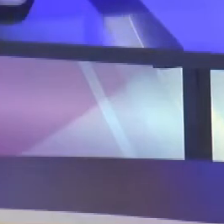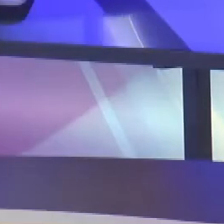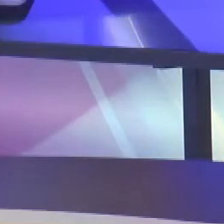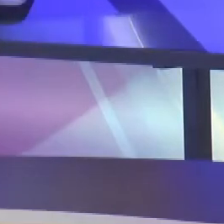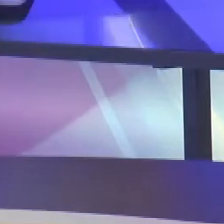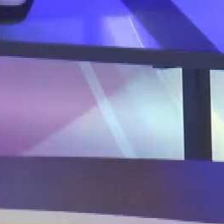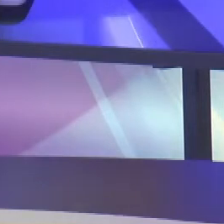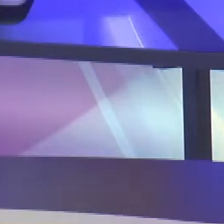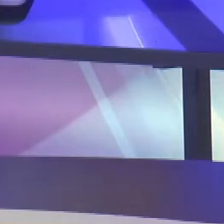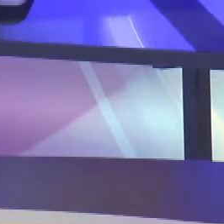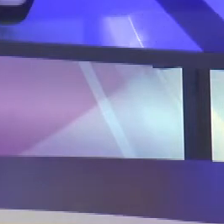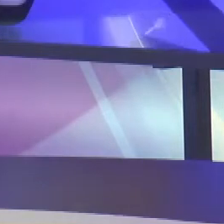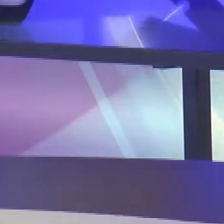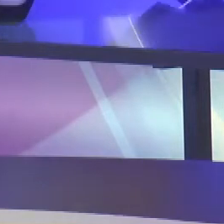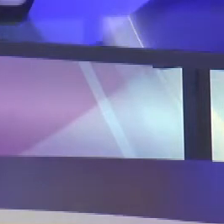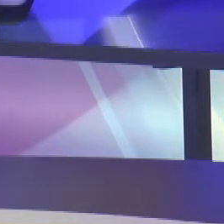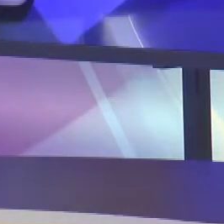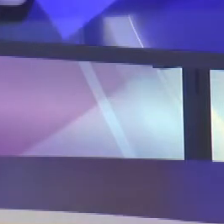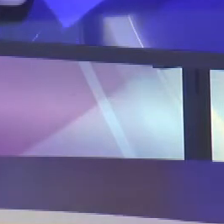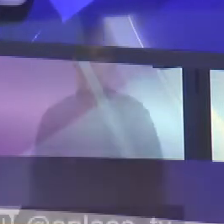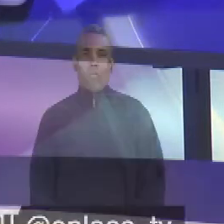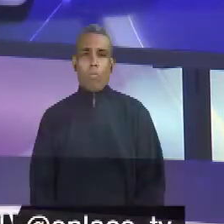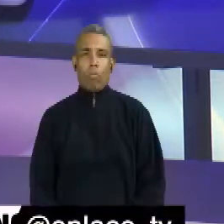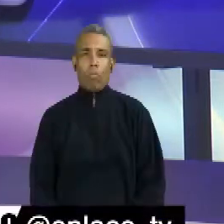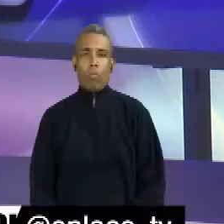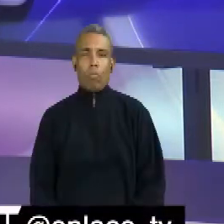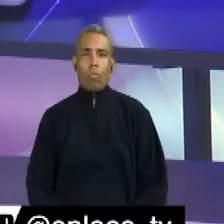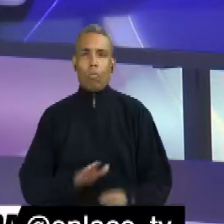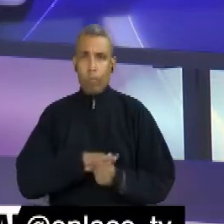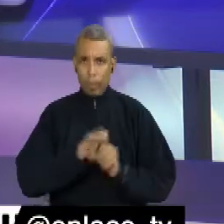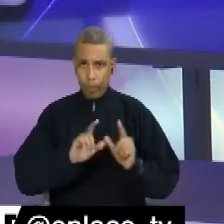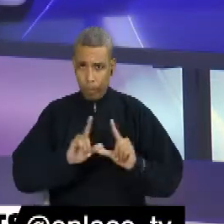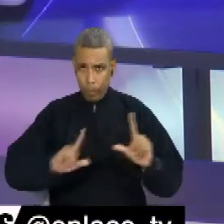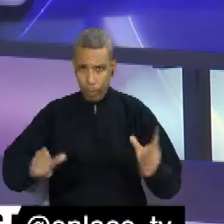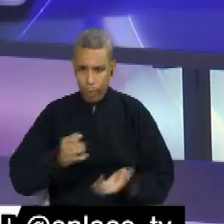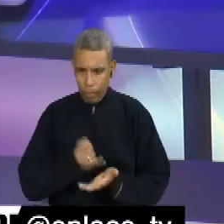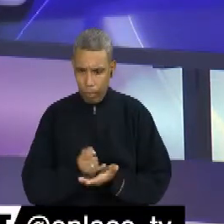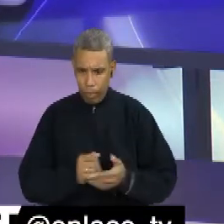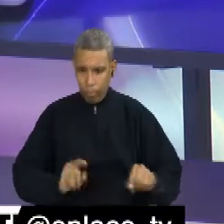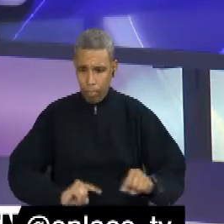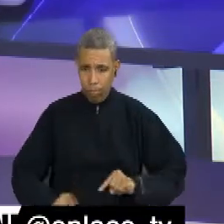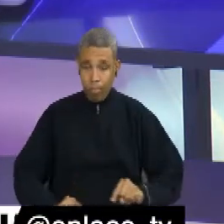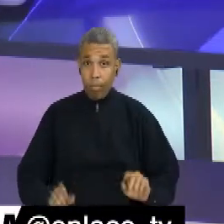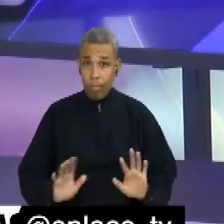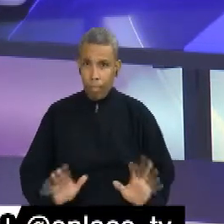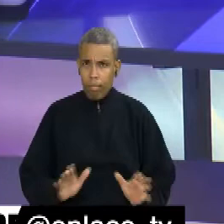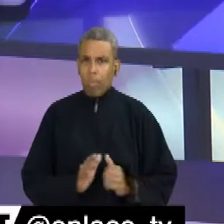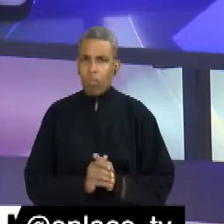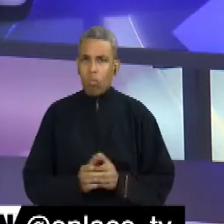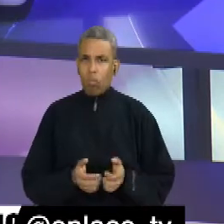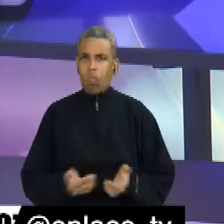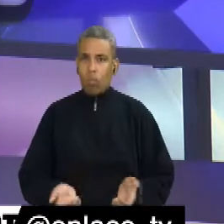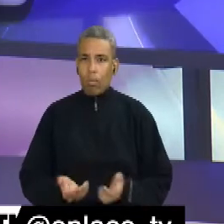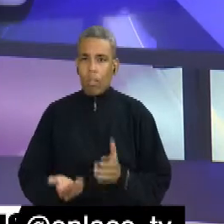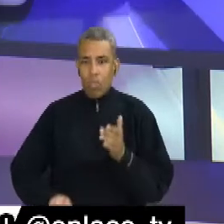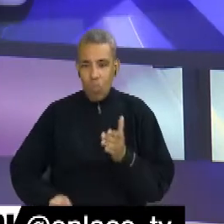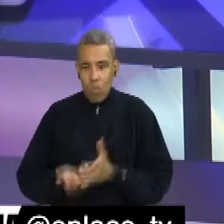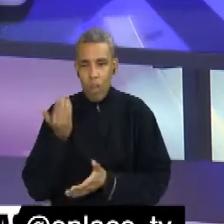Y continuando con más información, la Junta de Acción Comunal del Barrio La Libertad está lista para poner en marcha la gestión de sus nuevos